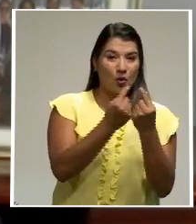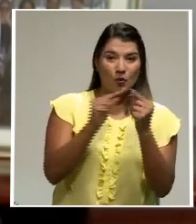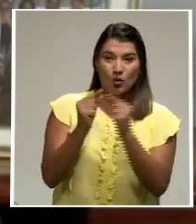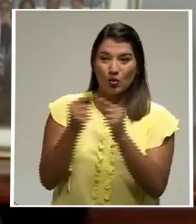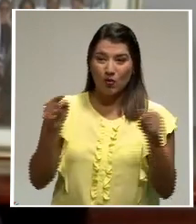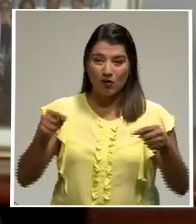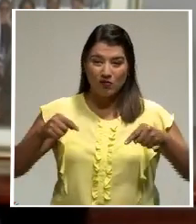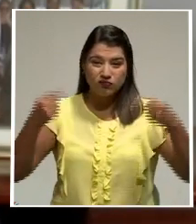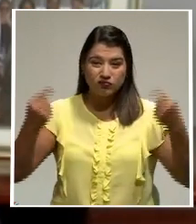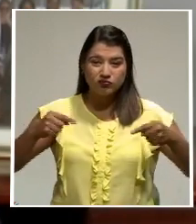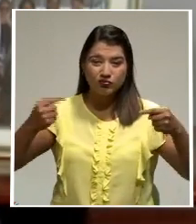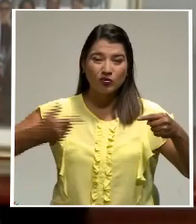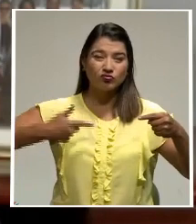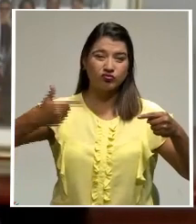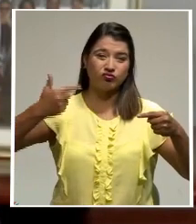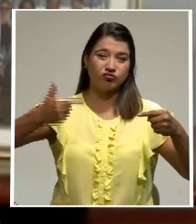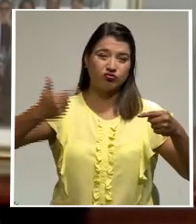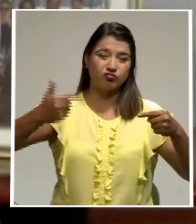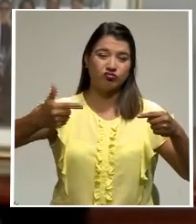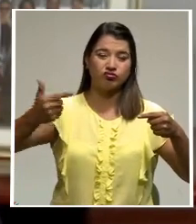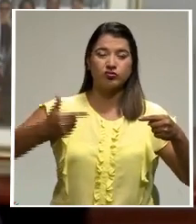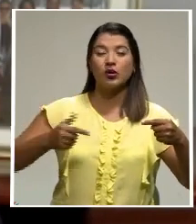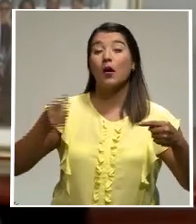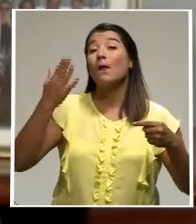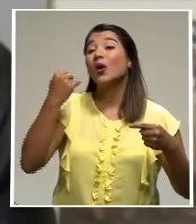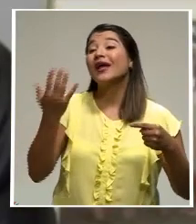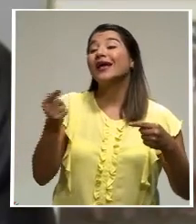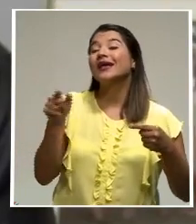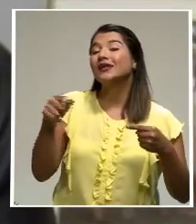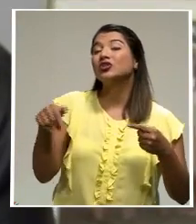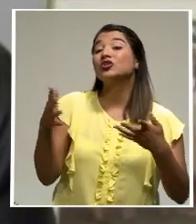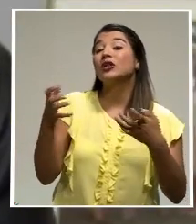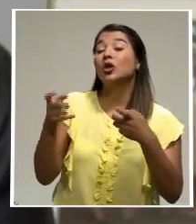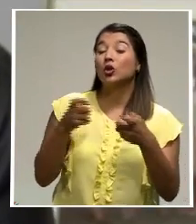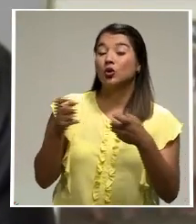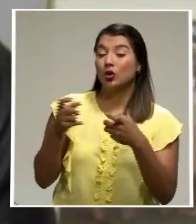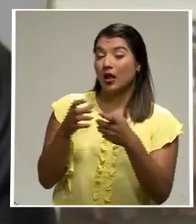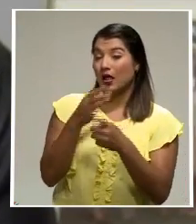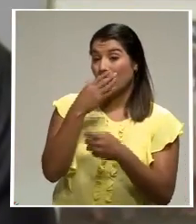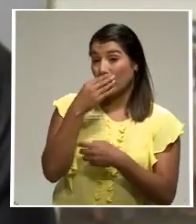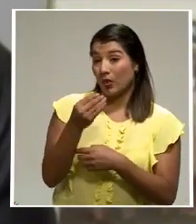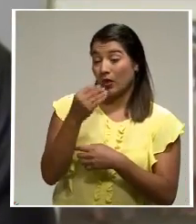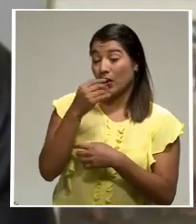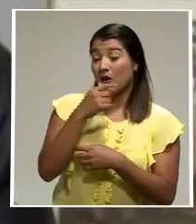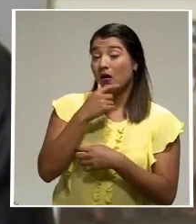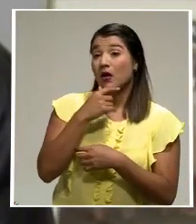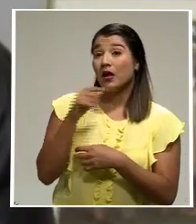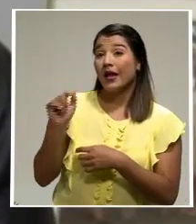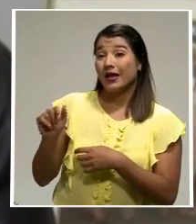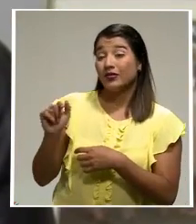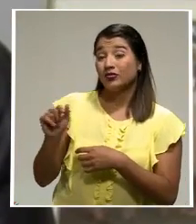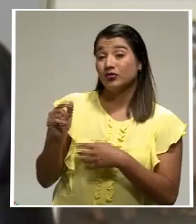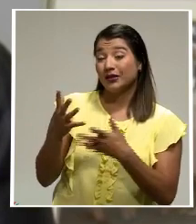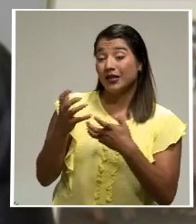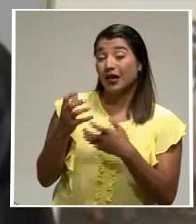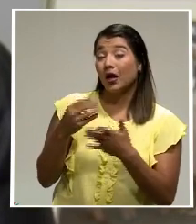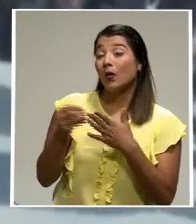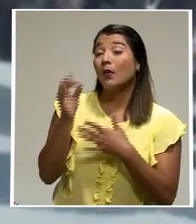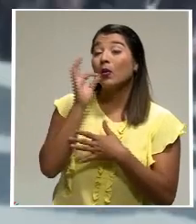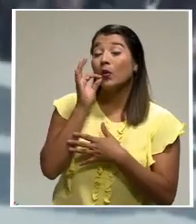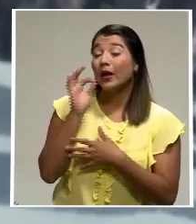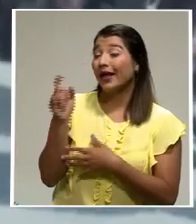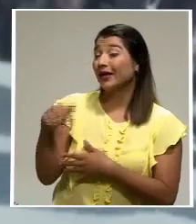se disputan el liderazgo y el tráfico de drogas en Ecuador. Lo de ayer no es casual, fue organizado desde el exterior de las